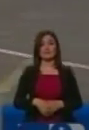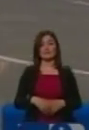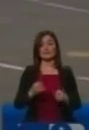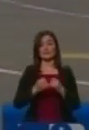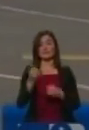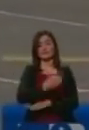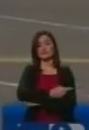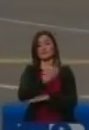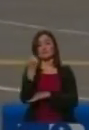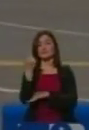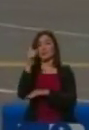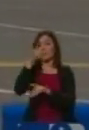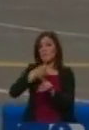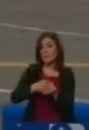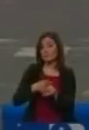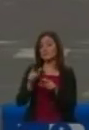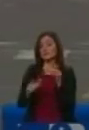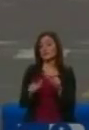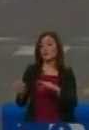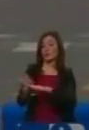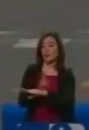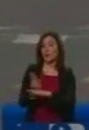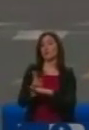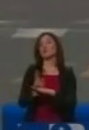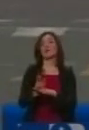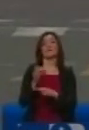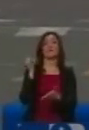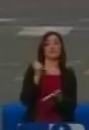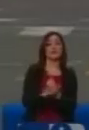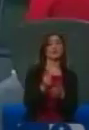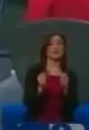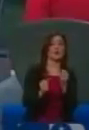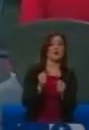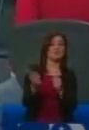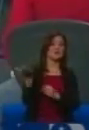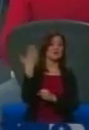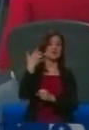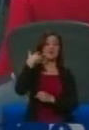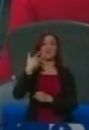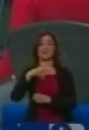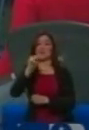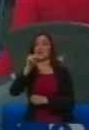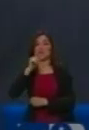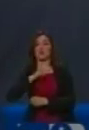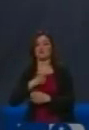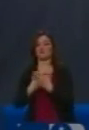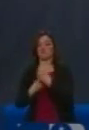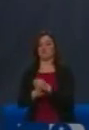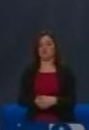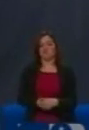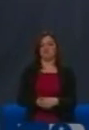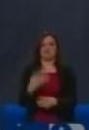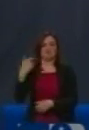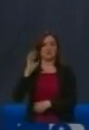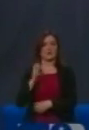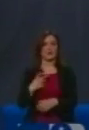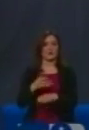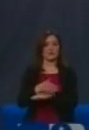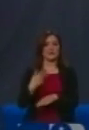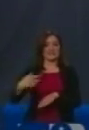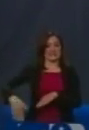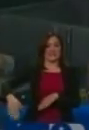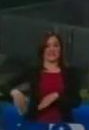En los últimos días de este mes, los usuarios que no realizaron los procesos de revisión y matriculación vehicular en la fecha prevista en la